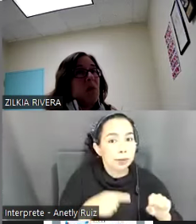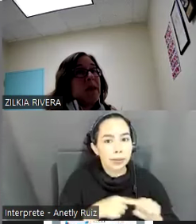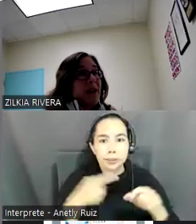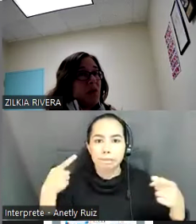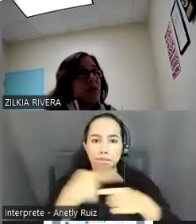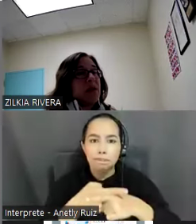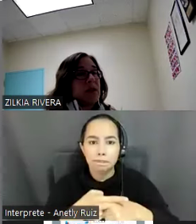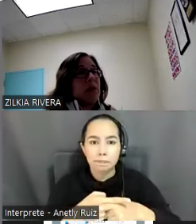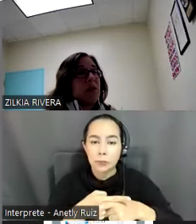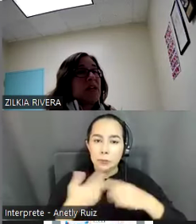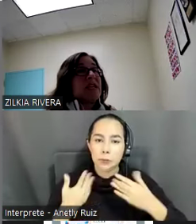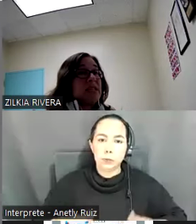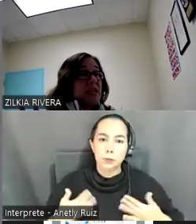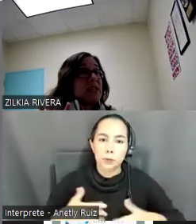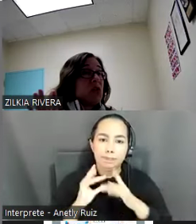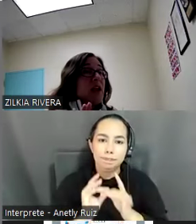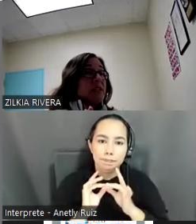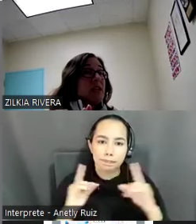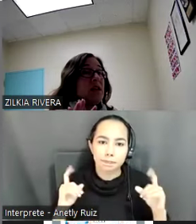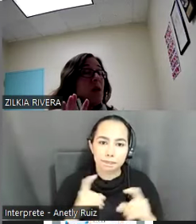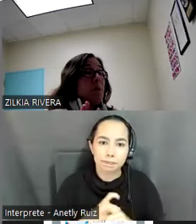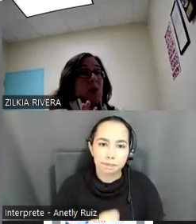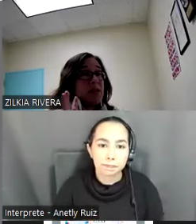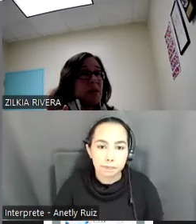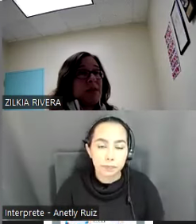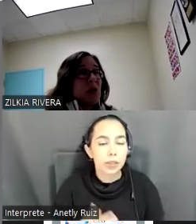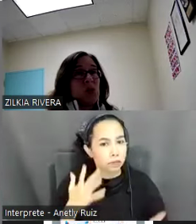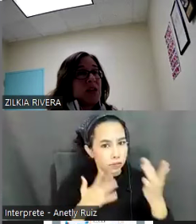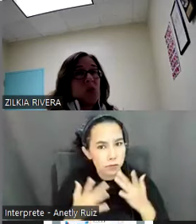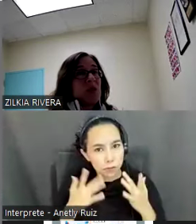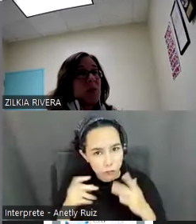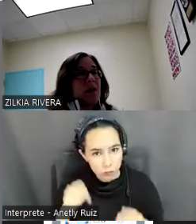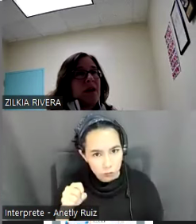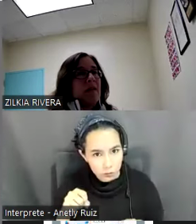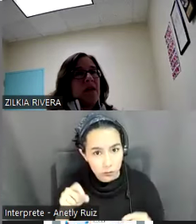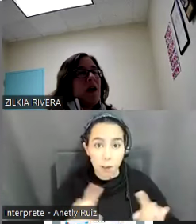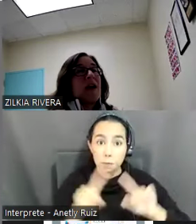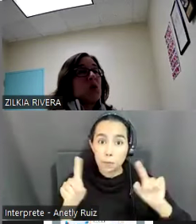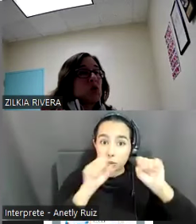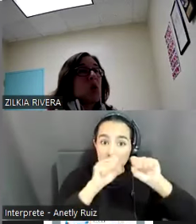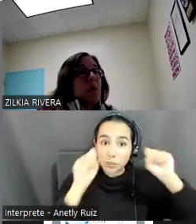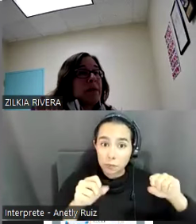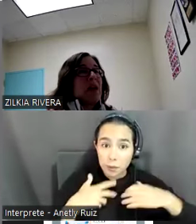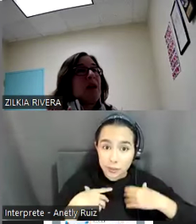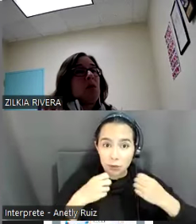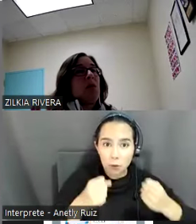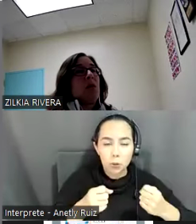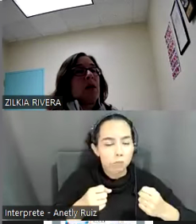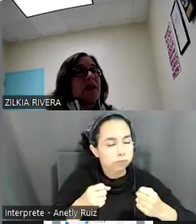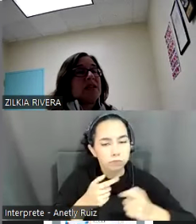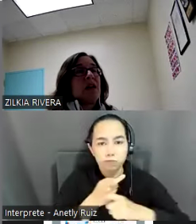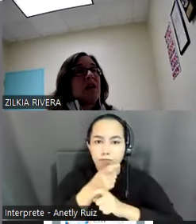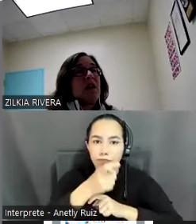matrimonio complicado en términos de que sí es cierto la escasez, pero el sistema de salud no está ayudando para nada a que nosotros